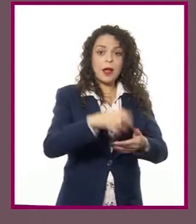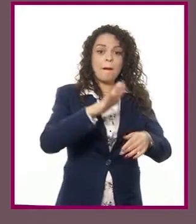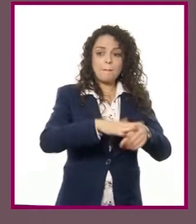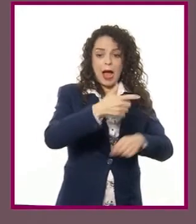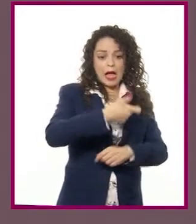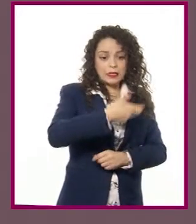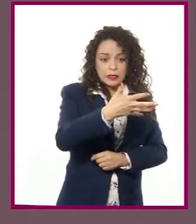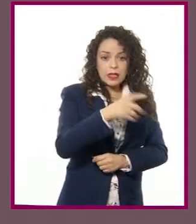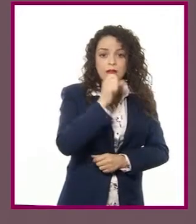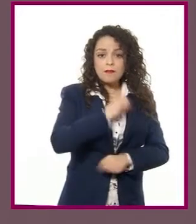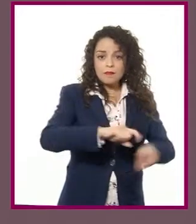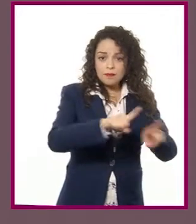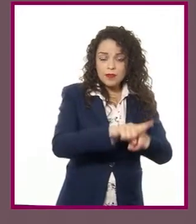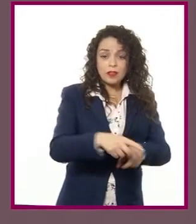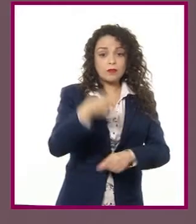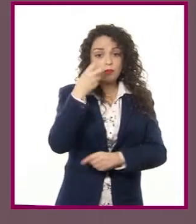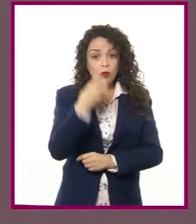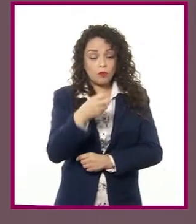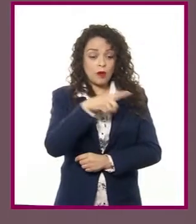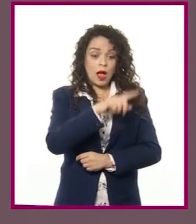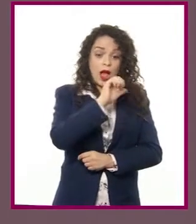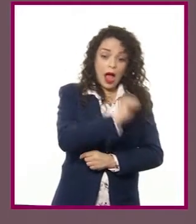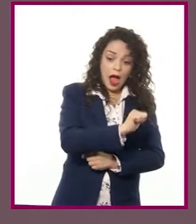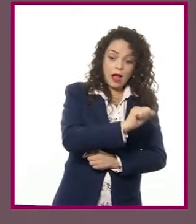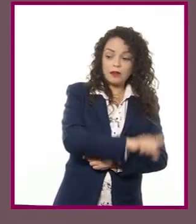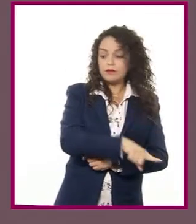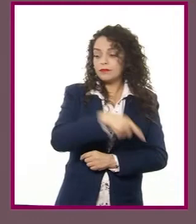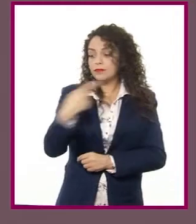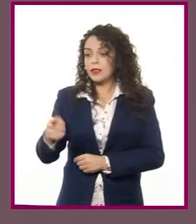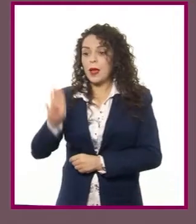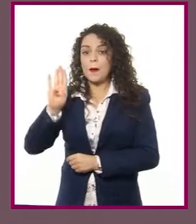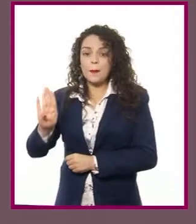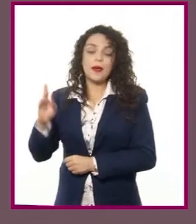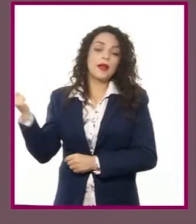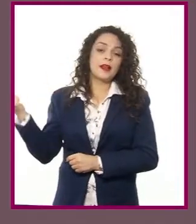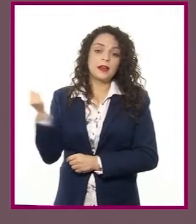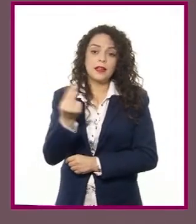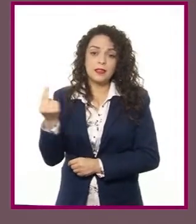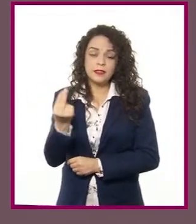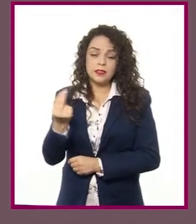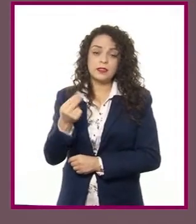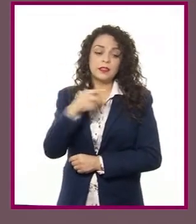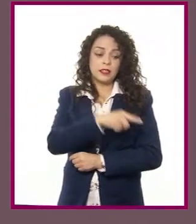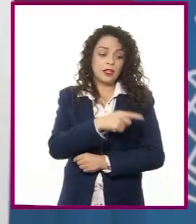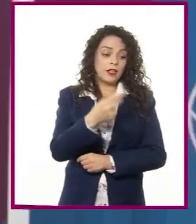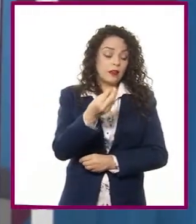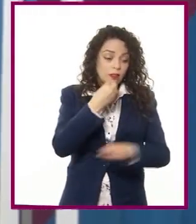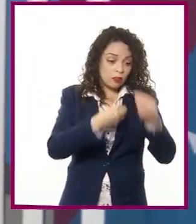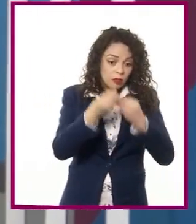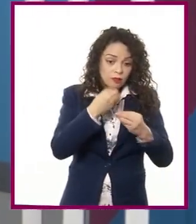vez, provocaría que A dependiera de B para satisfacer sus necesidades alimenticias.